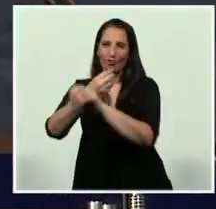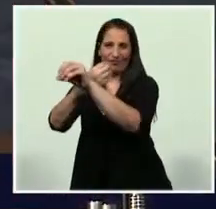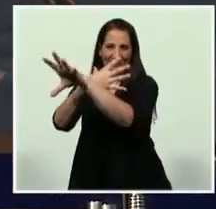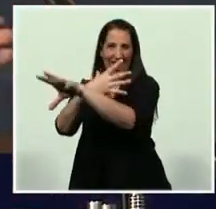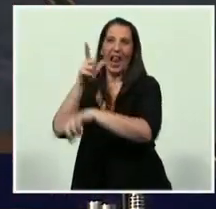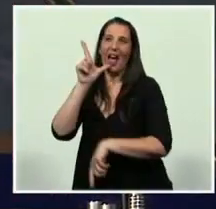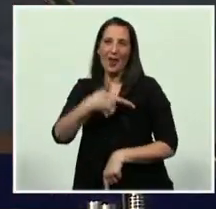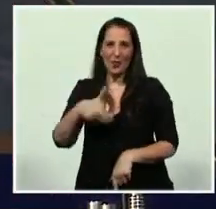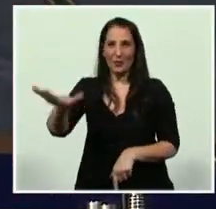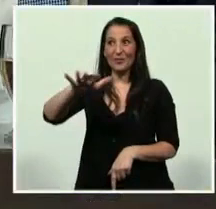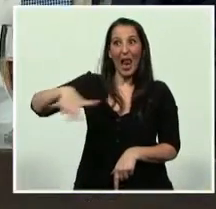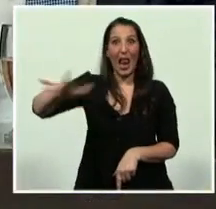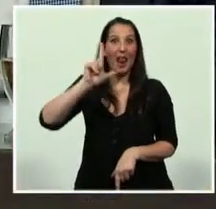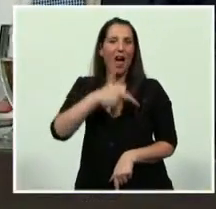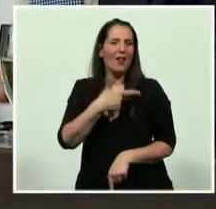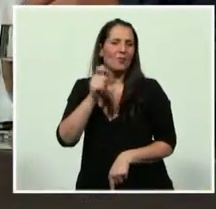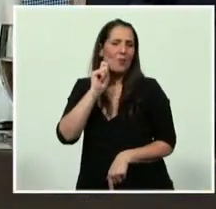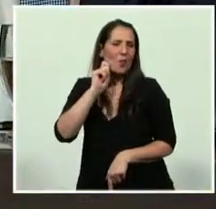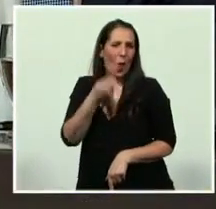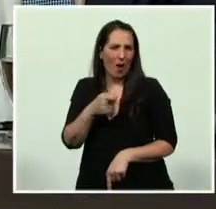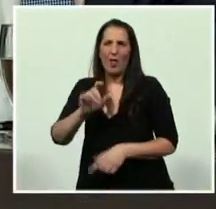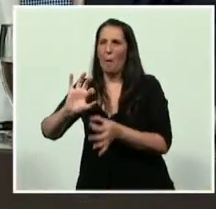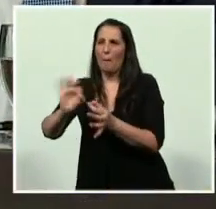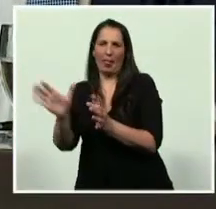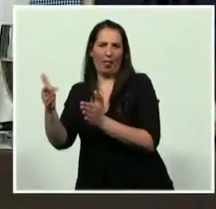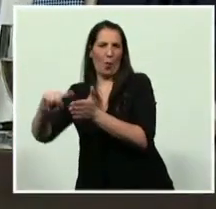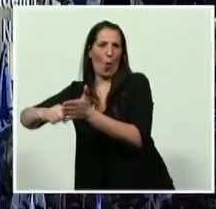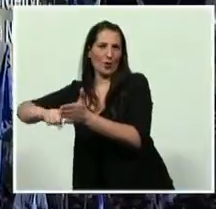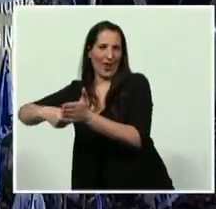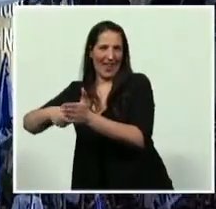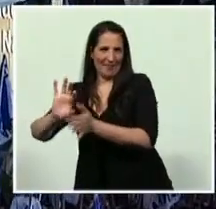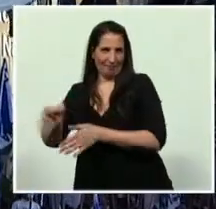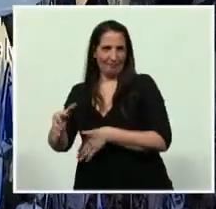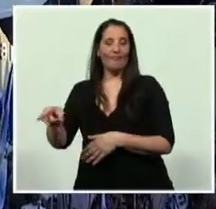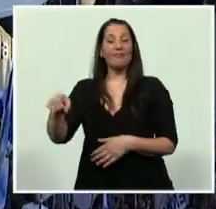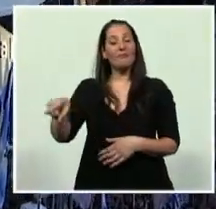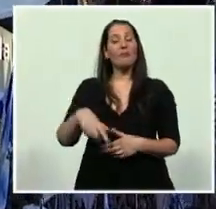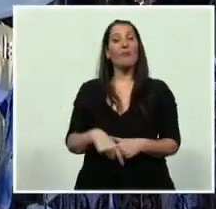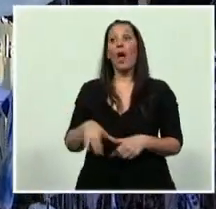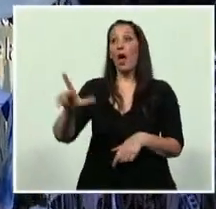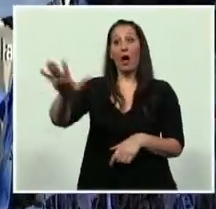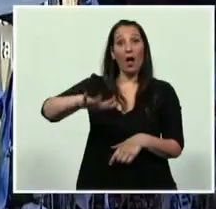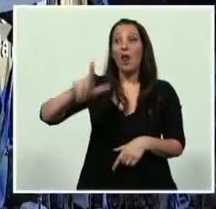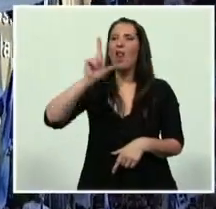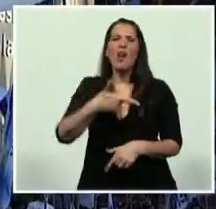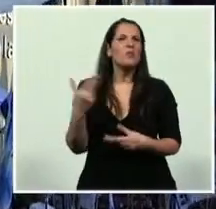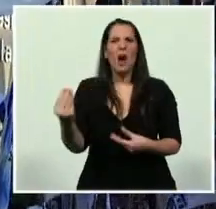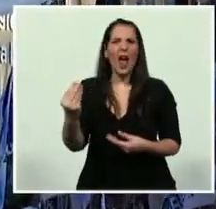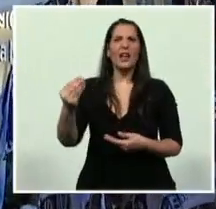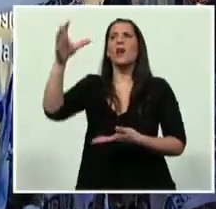hermosa ciudad colindante con la ciudad de Buenos Aires. Allí estábamos